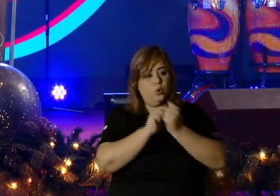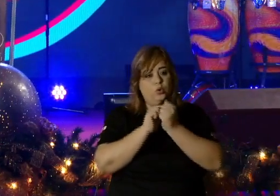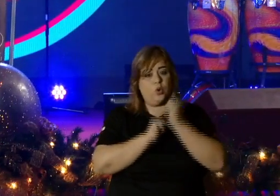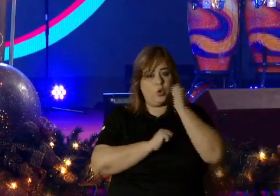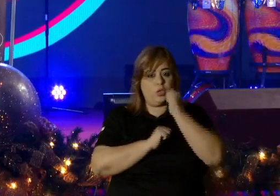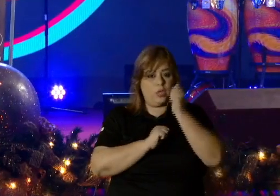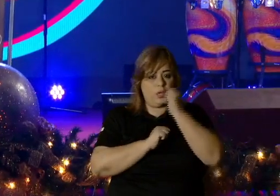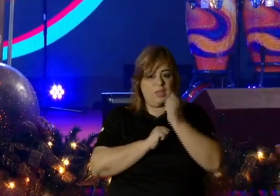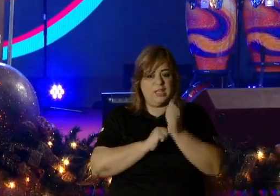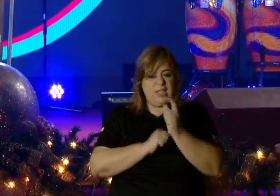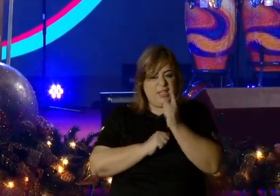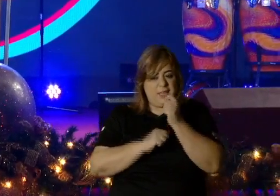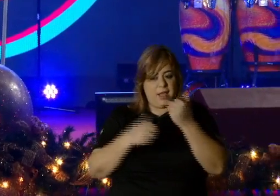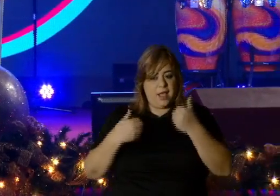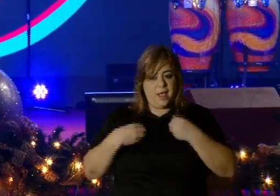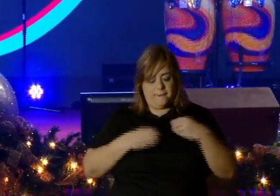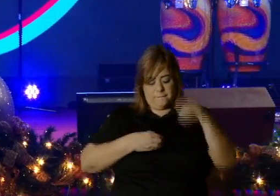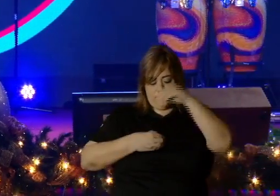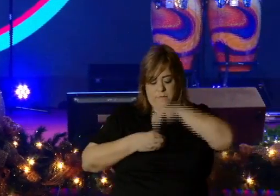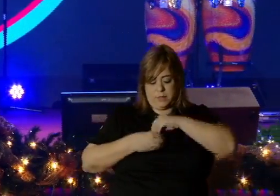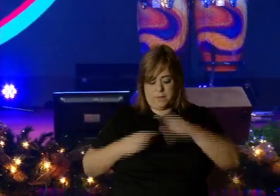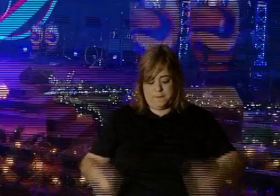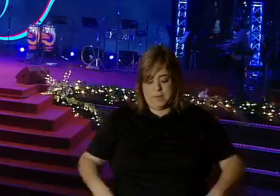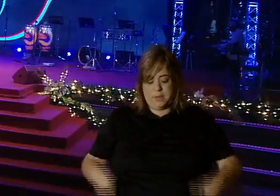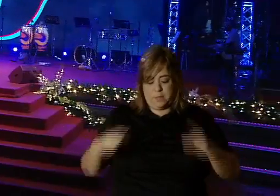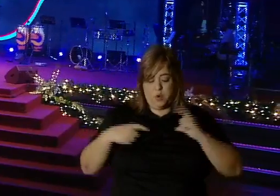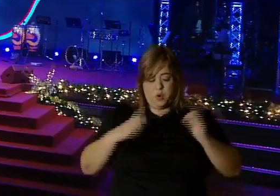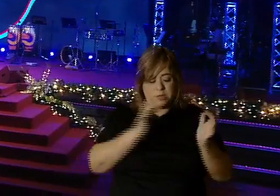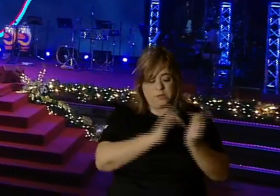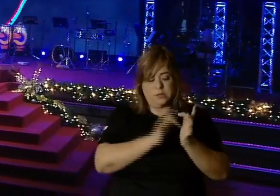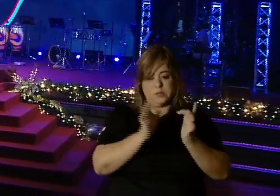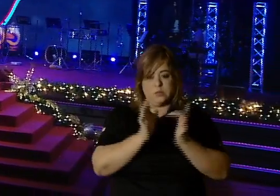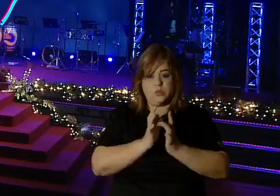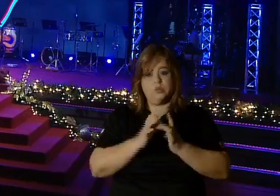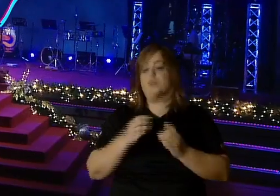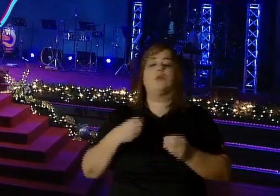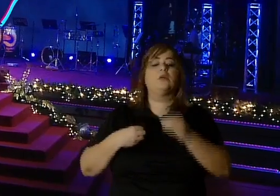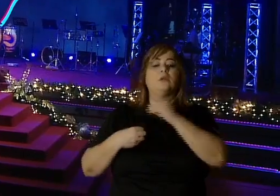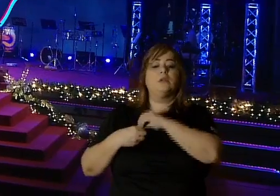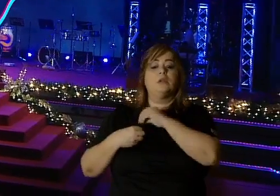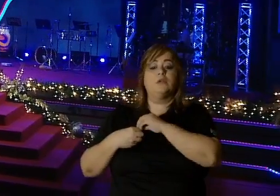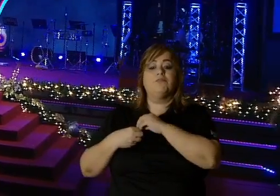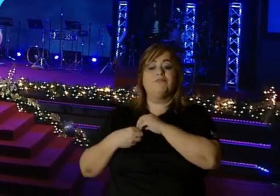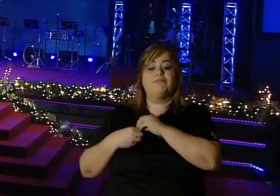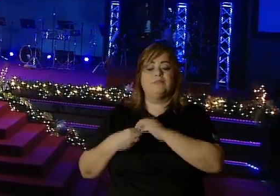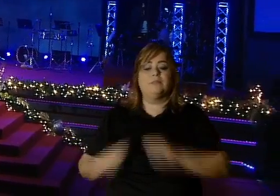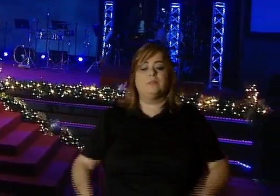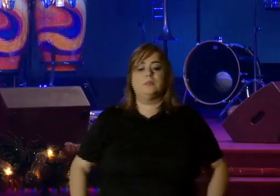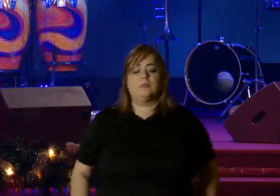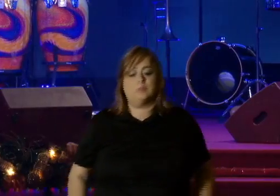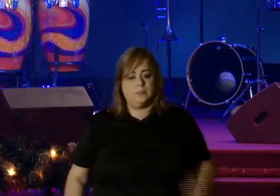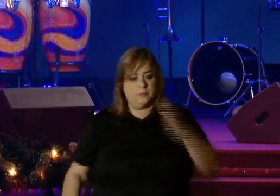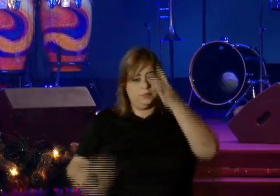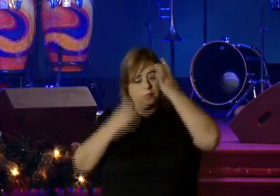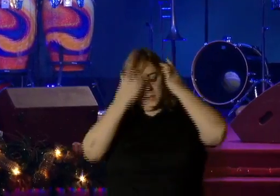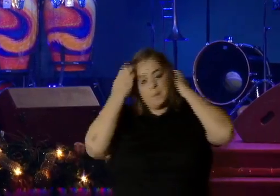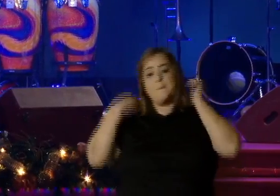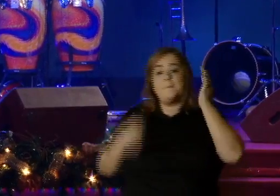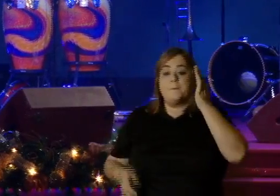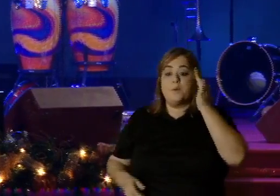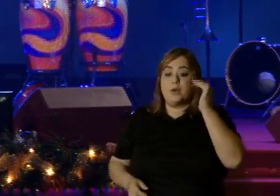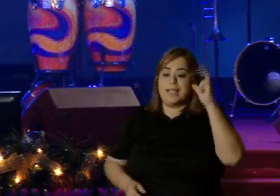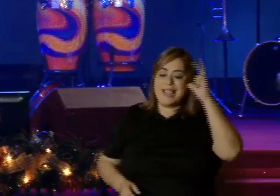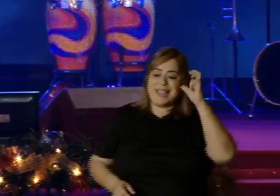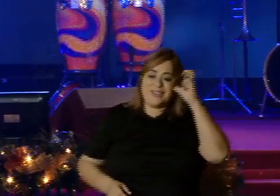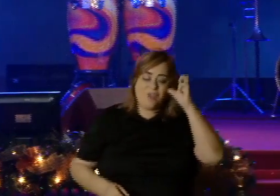al vivo arriba? Claro que sí. Sobre ti será vista su gloria. Mire, si el enemigo es un imitador, mal